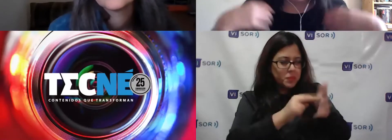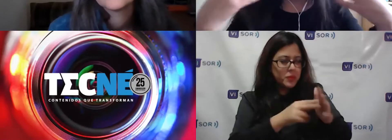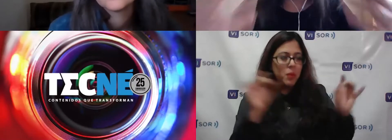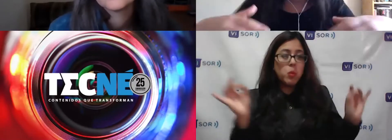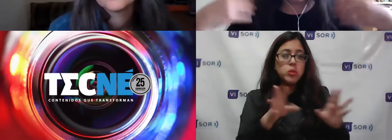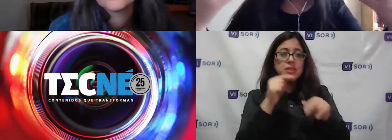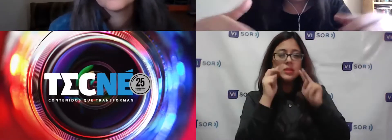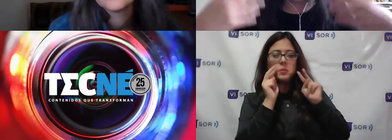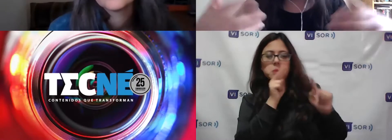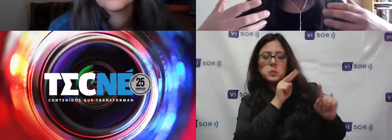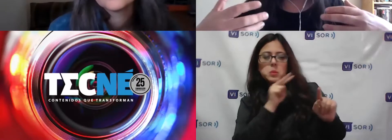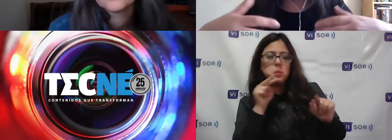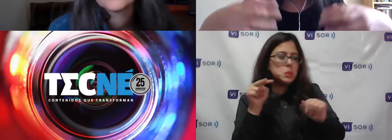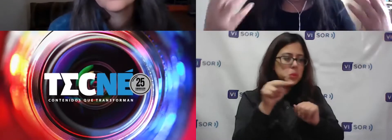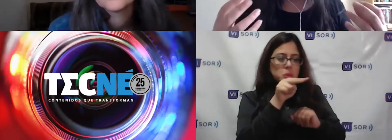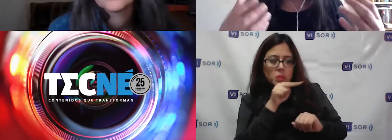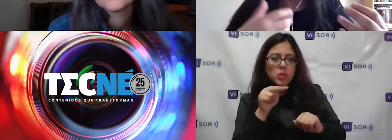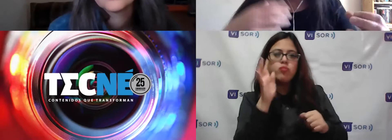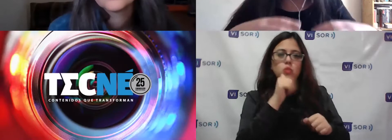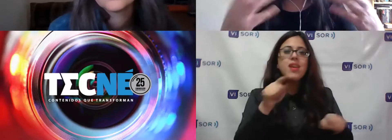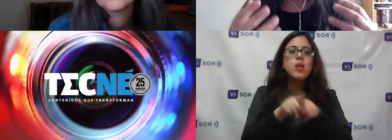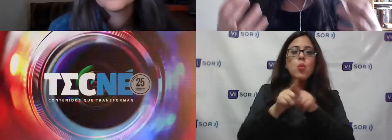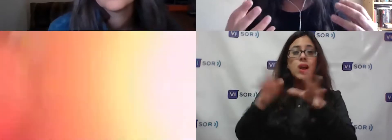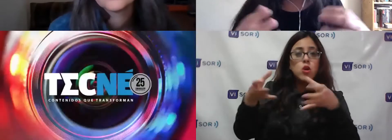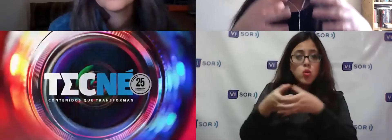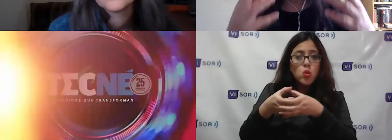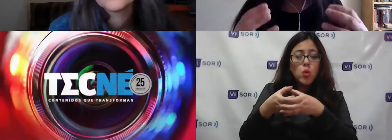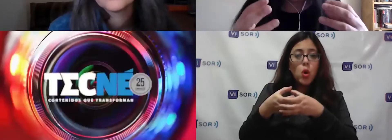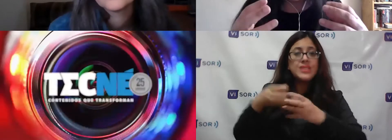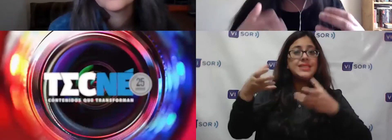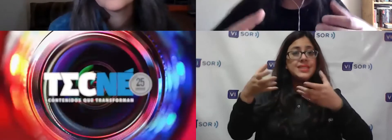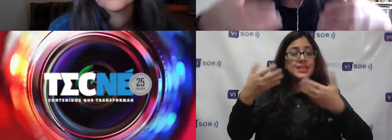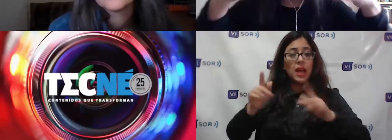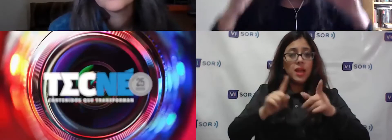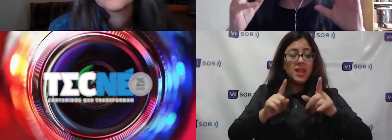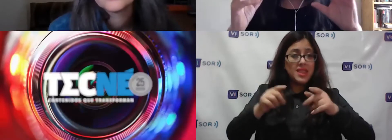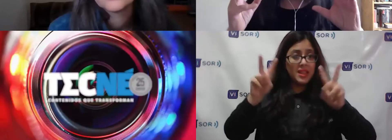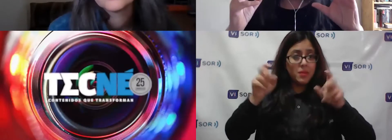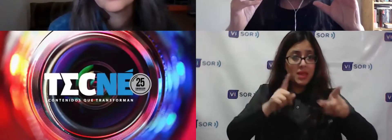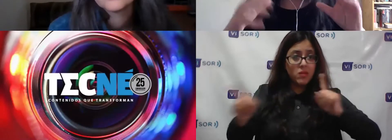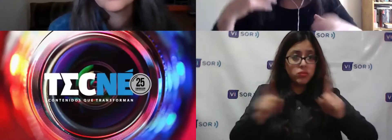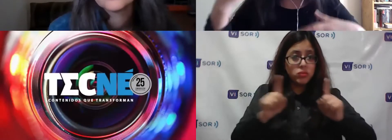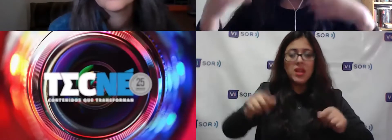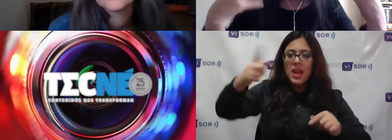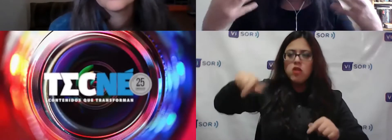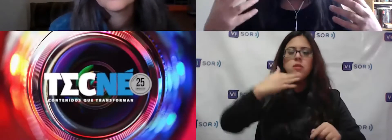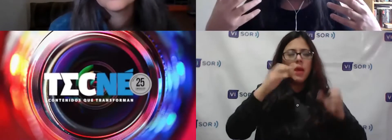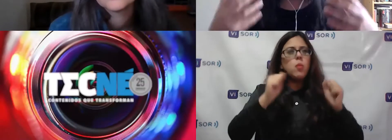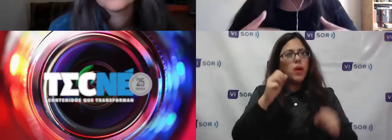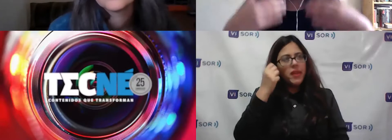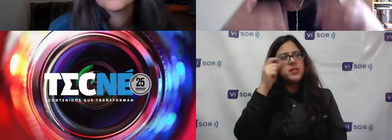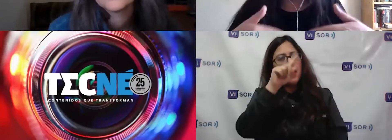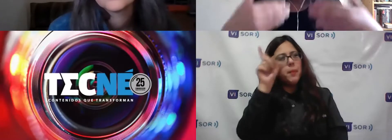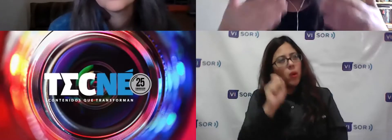entonces lanzar preguntas para que el equipo tanto una persona y todo el equipo de dirección se vaya con esas preguntas resuelva